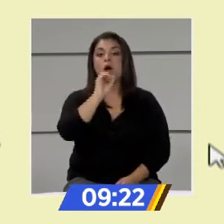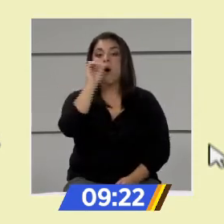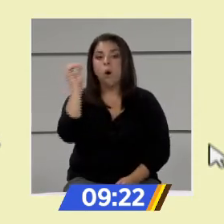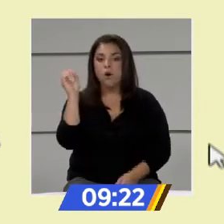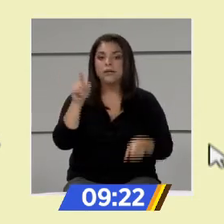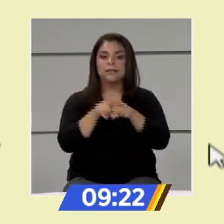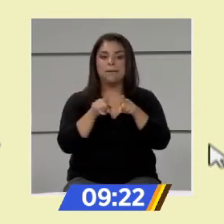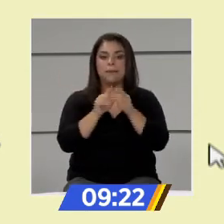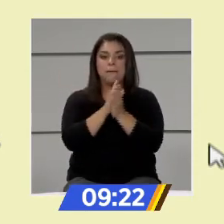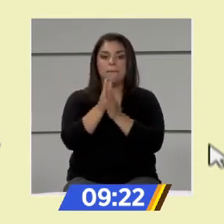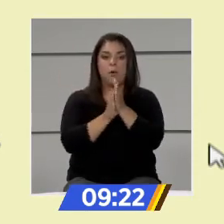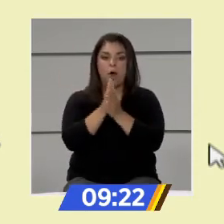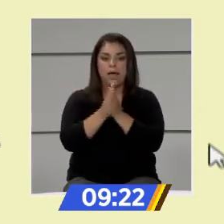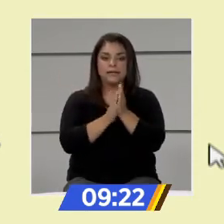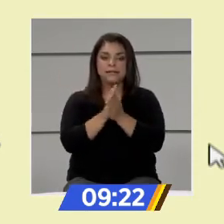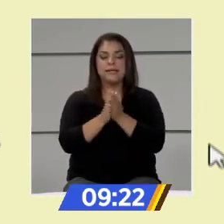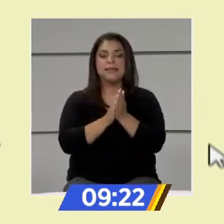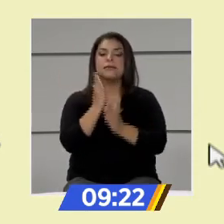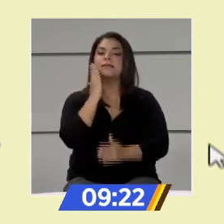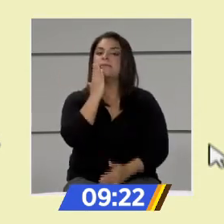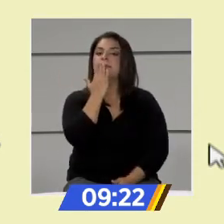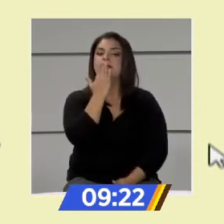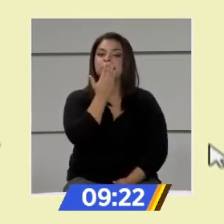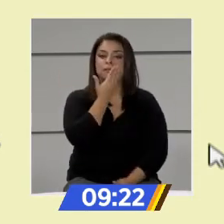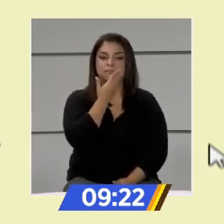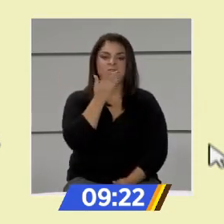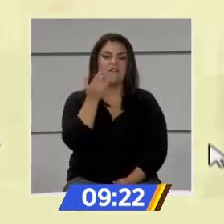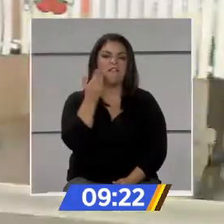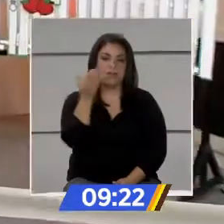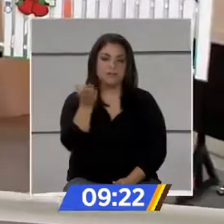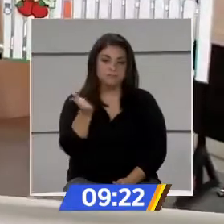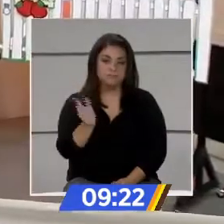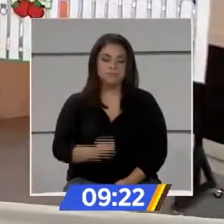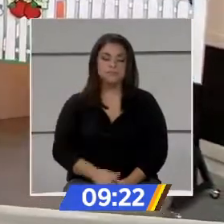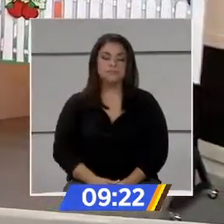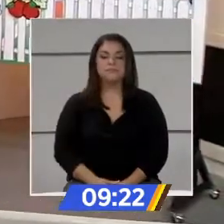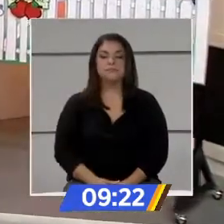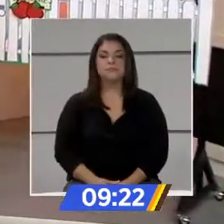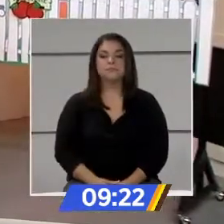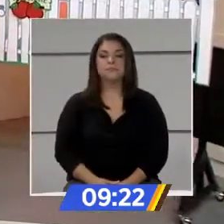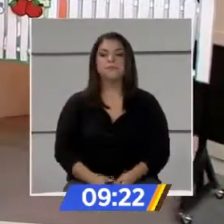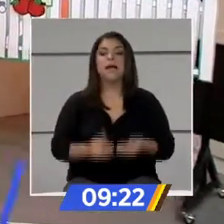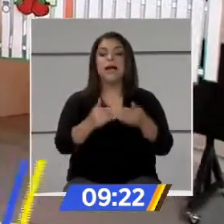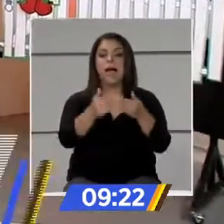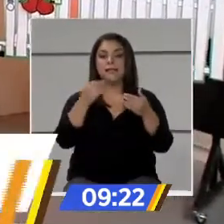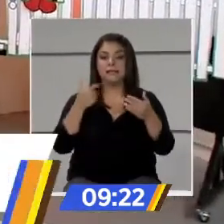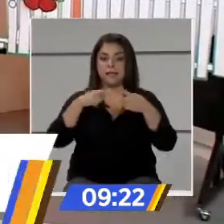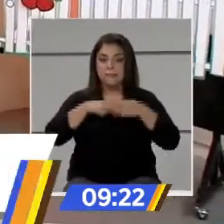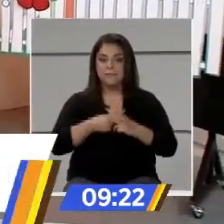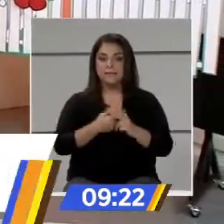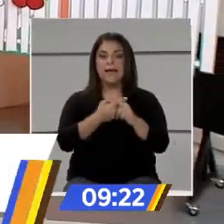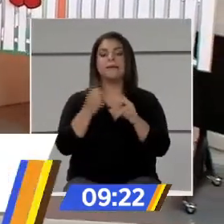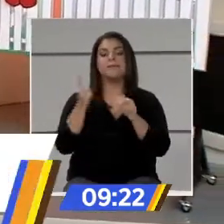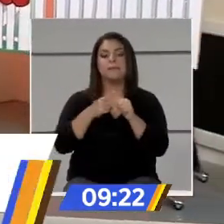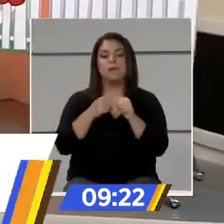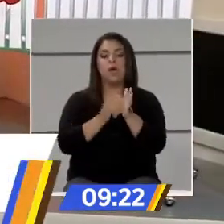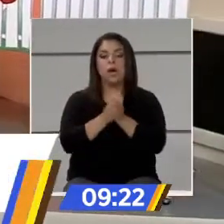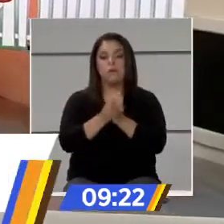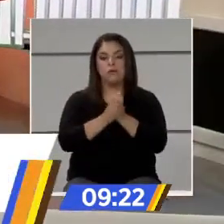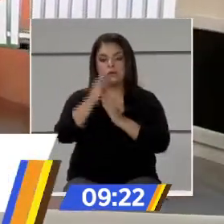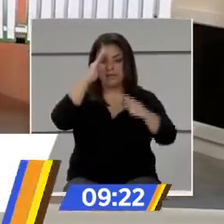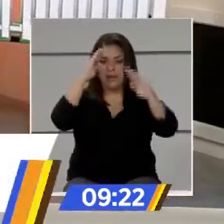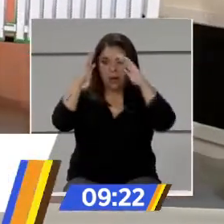servilleta. Perfecto. Súper sencillo, ¿verdad? Ok. Antes de iniciar con lo primero, aprovecho también para mandar saludos en